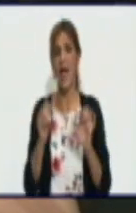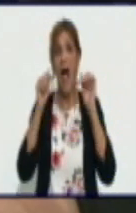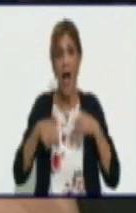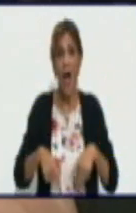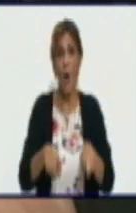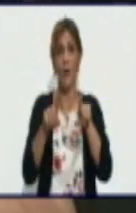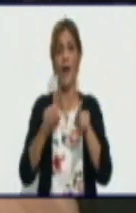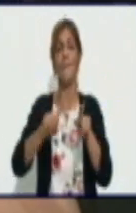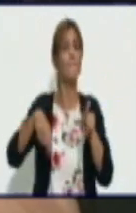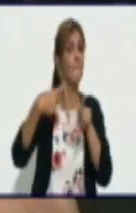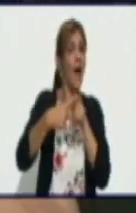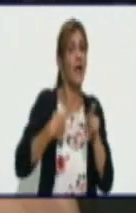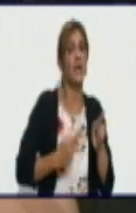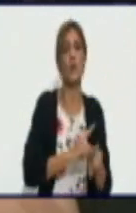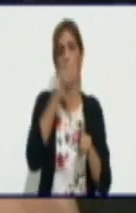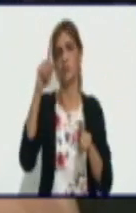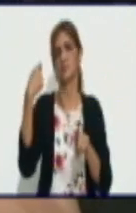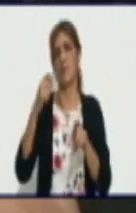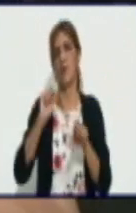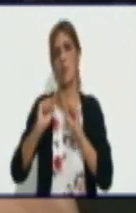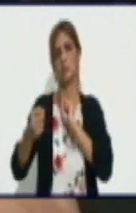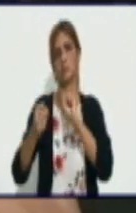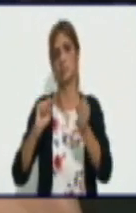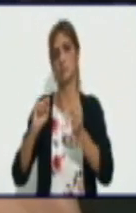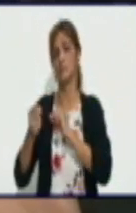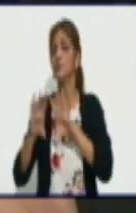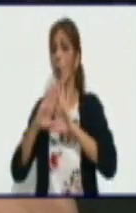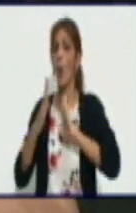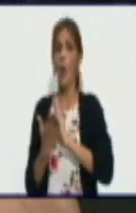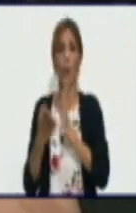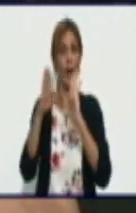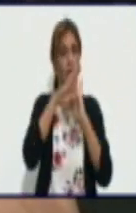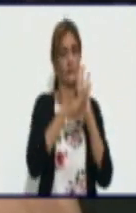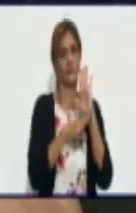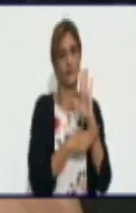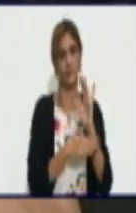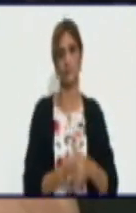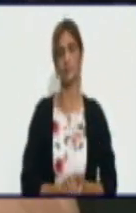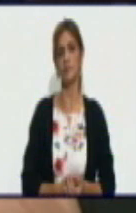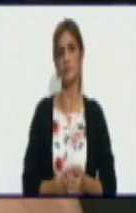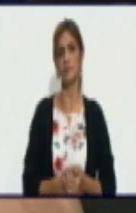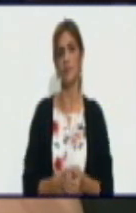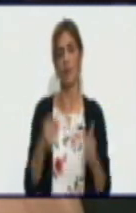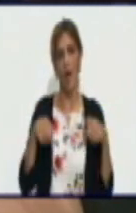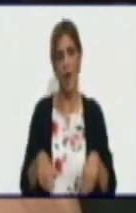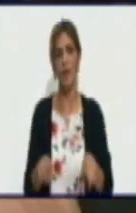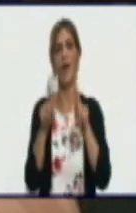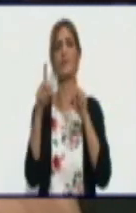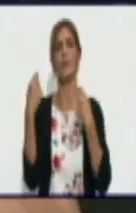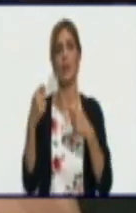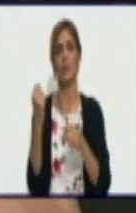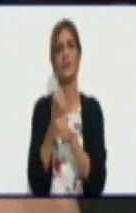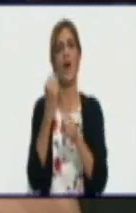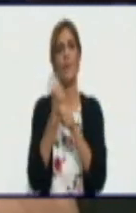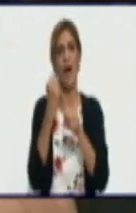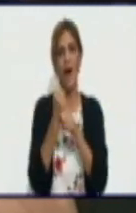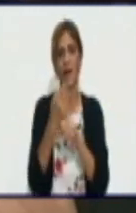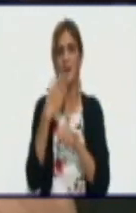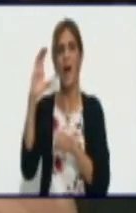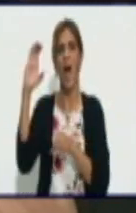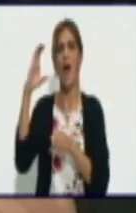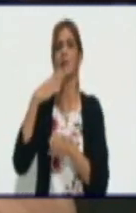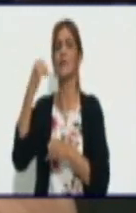nunca tenemos que ser estrictos cumplidores de las medidas, tenemos que trabajar con mucha precisión, con mayor calidad, ya que el